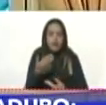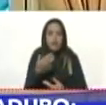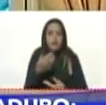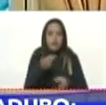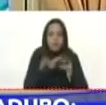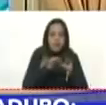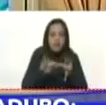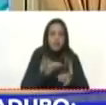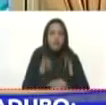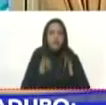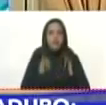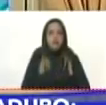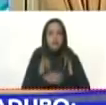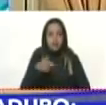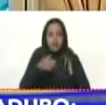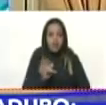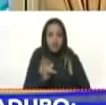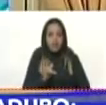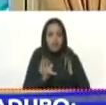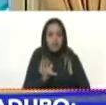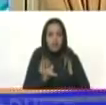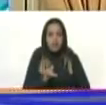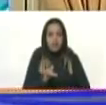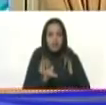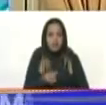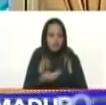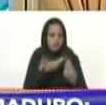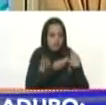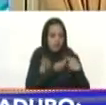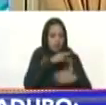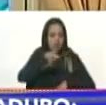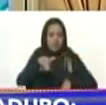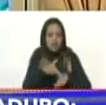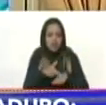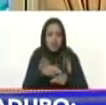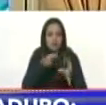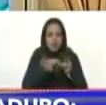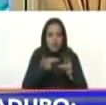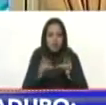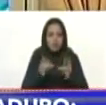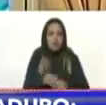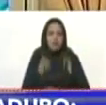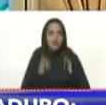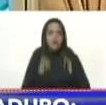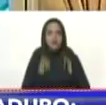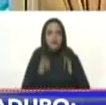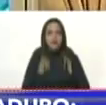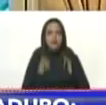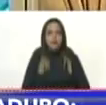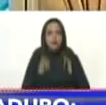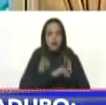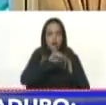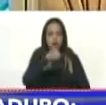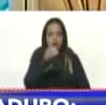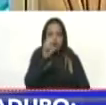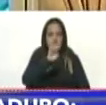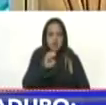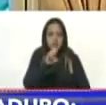Aquí está el jefe nacional del Petro, el superintendente nacional de criptoactivos y actividades conexas, Yoselit